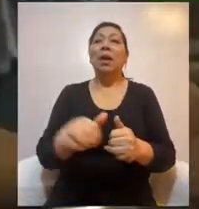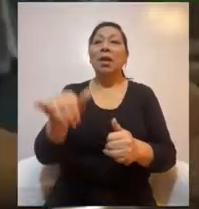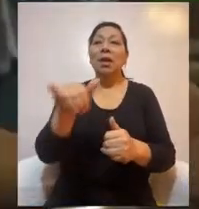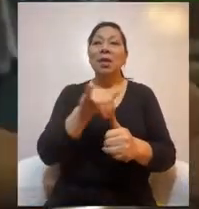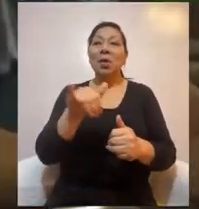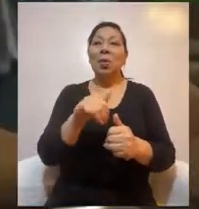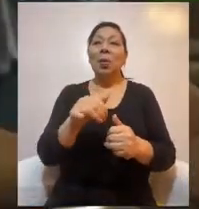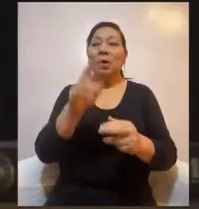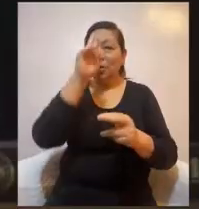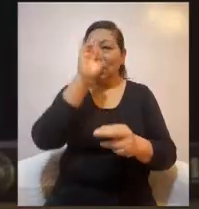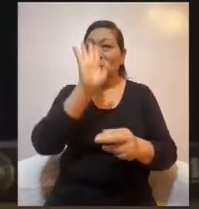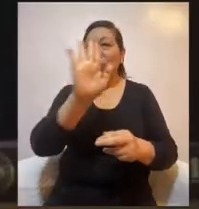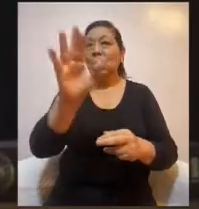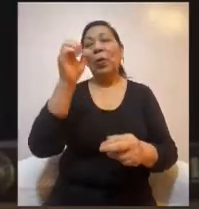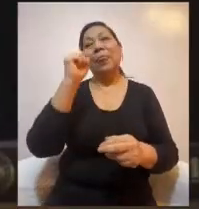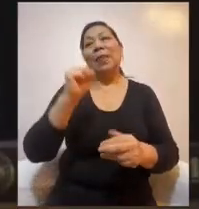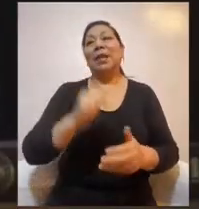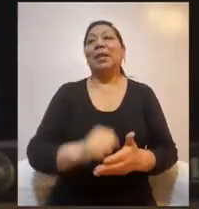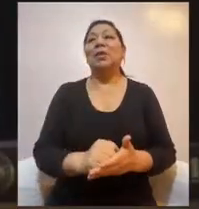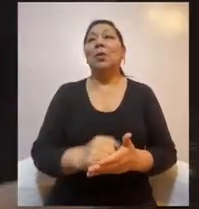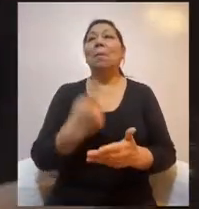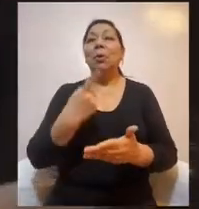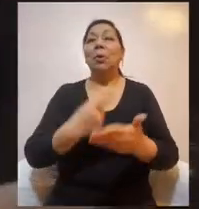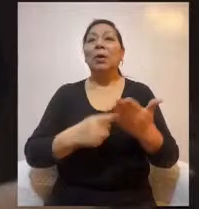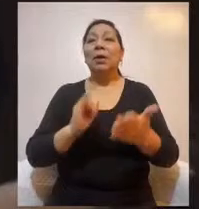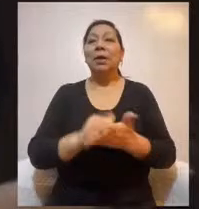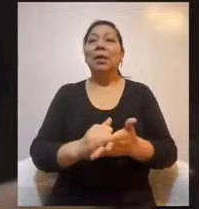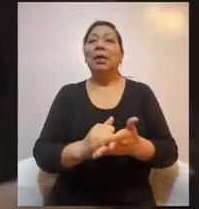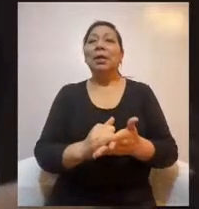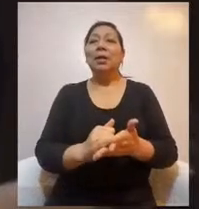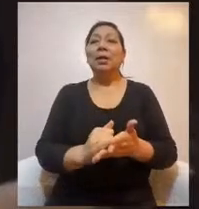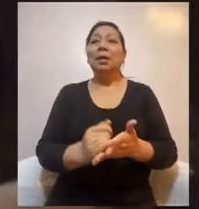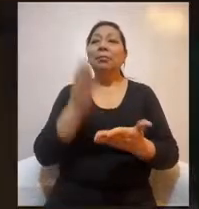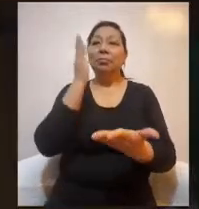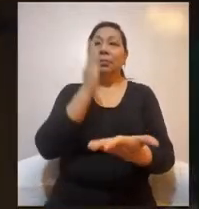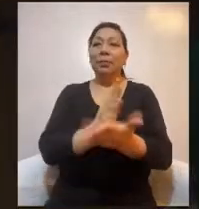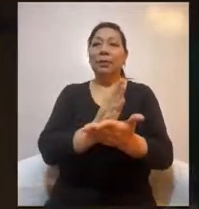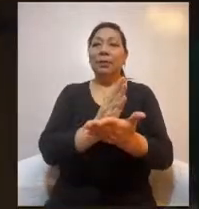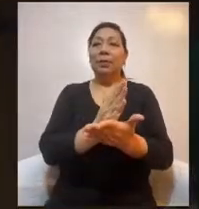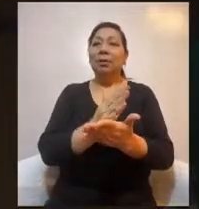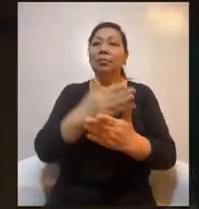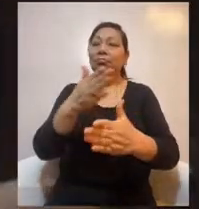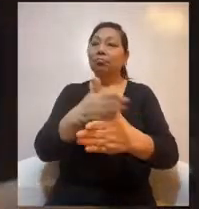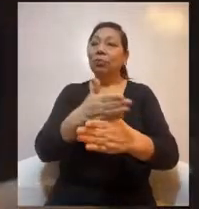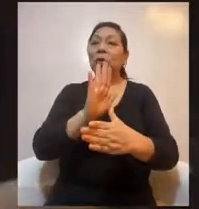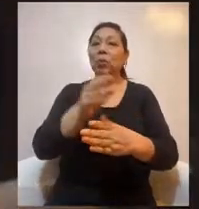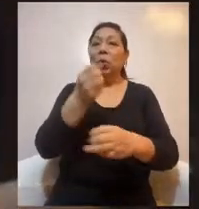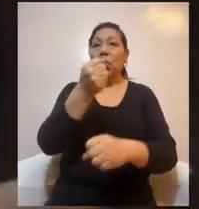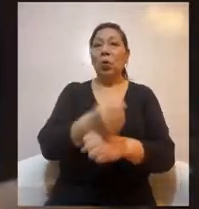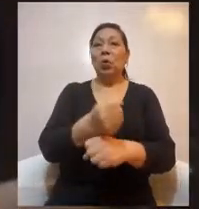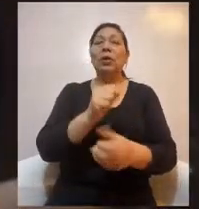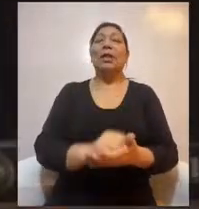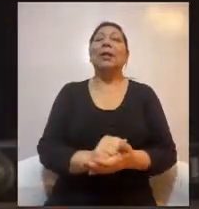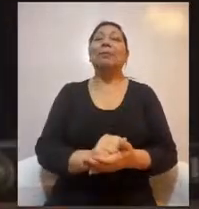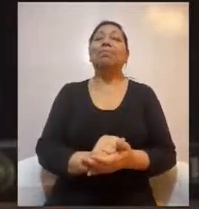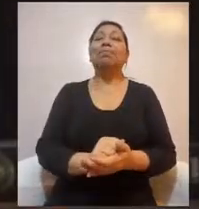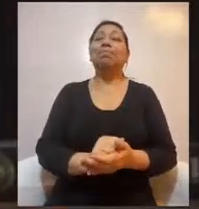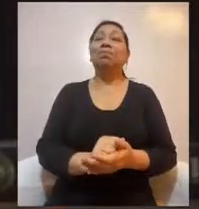audiencias, igual supone una vulneración de sus derechos fundamentales porque se está imponiendo una carga desproporcionada en su contra,